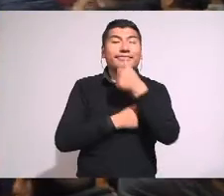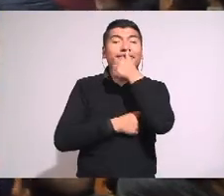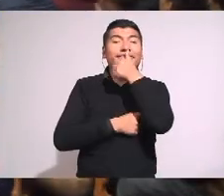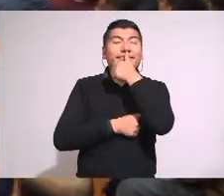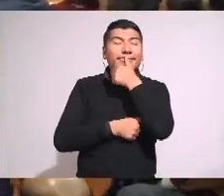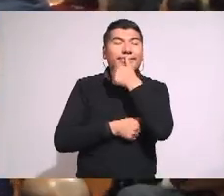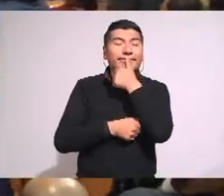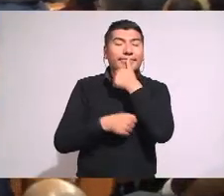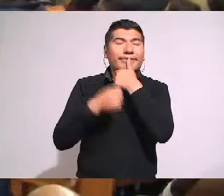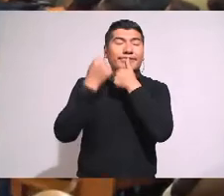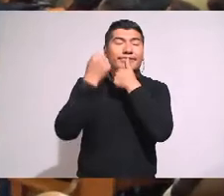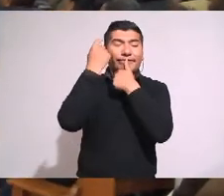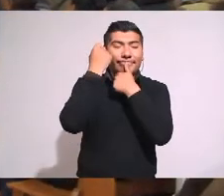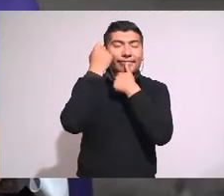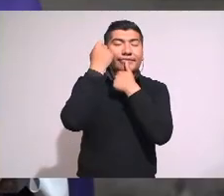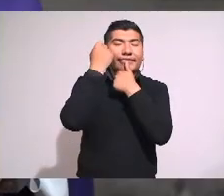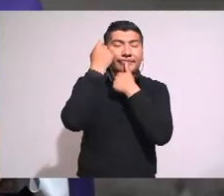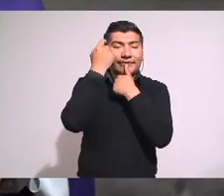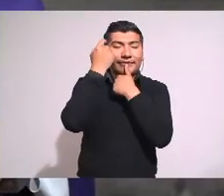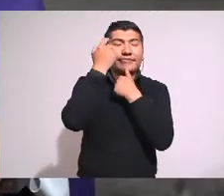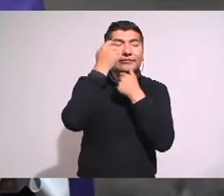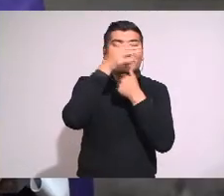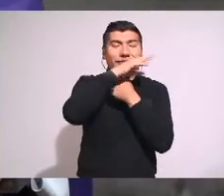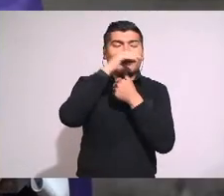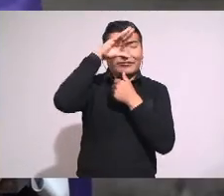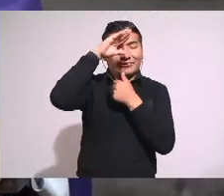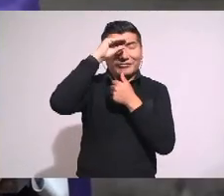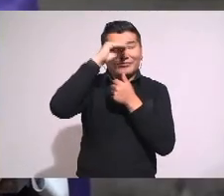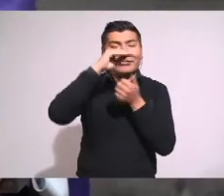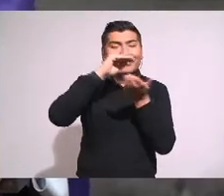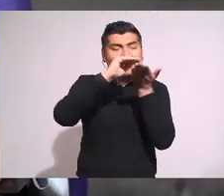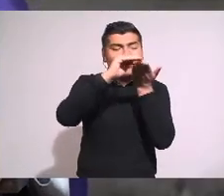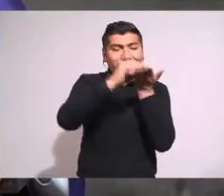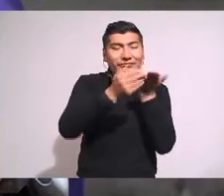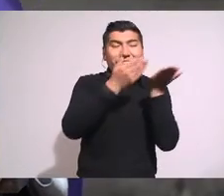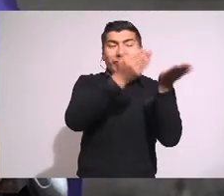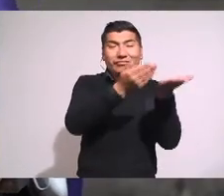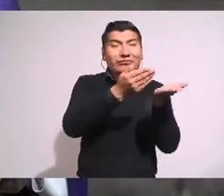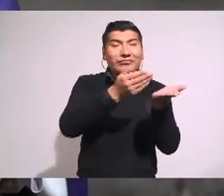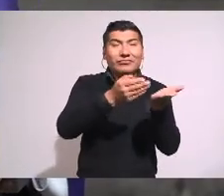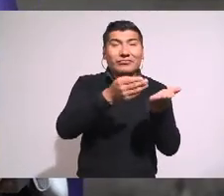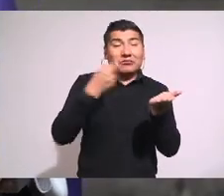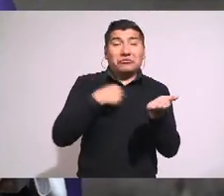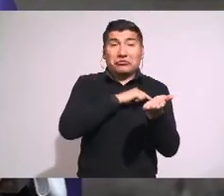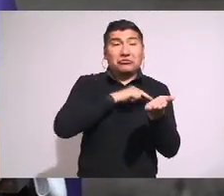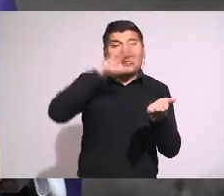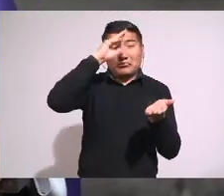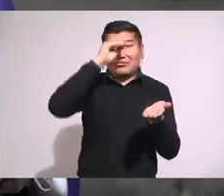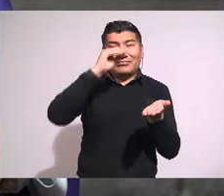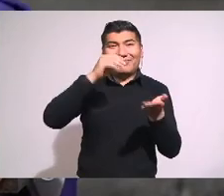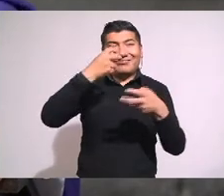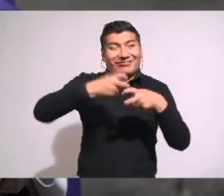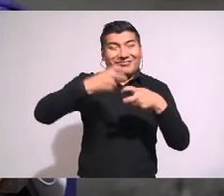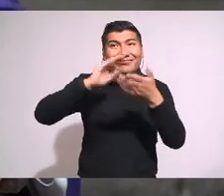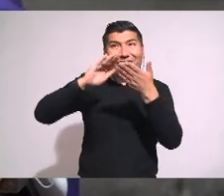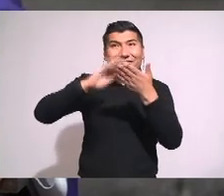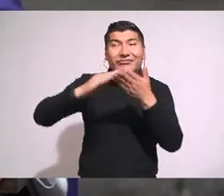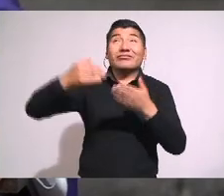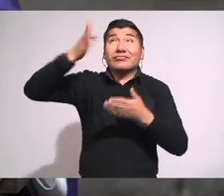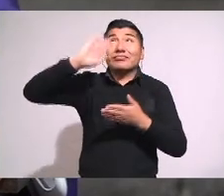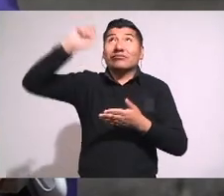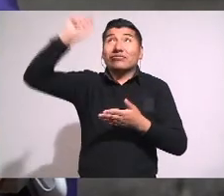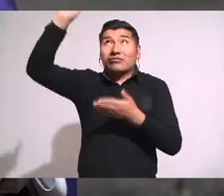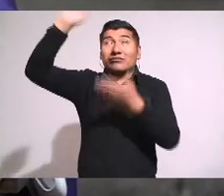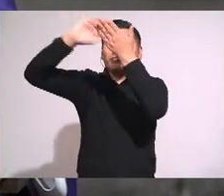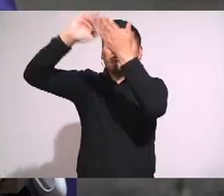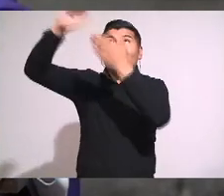de comprensión, pero sobre todo de perdón. No perdonamos nosotros, perdona Dios en